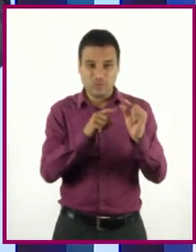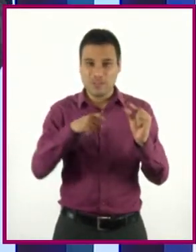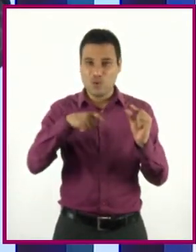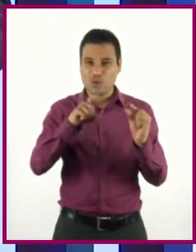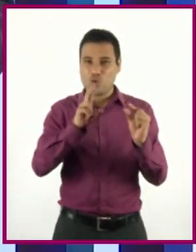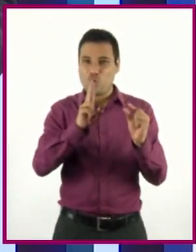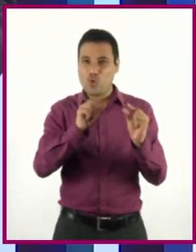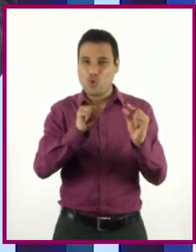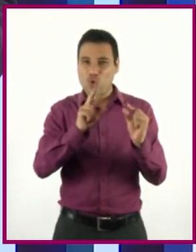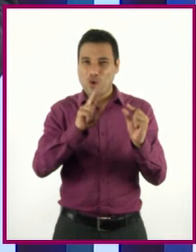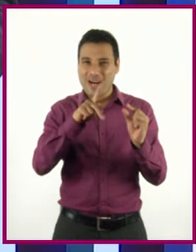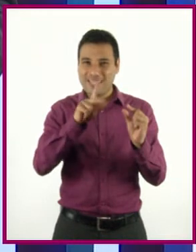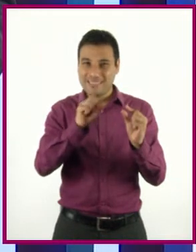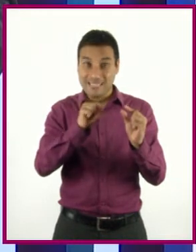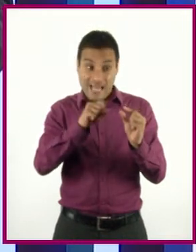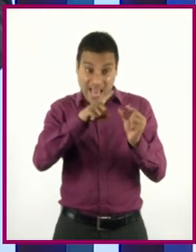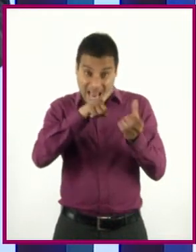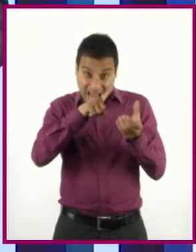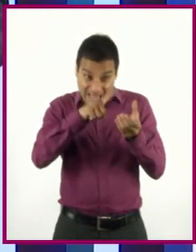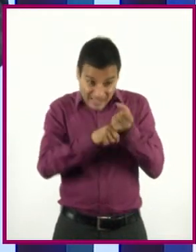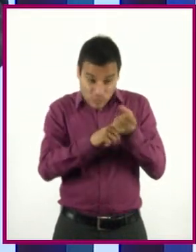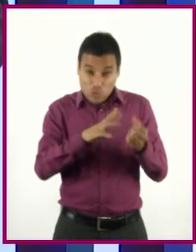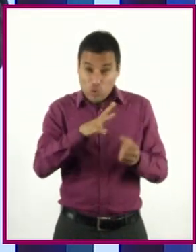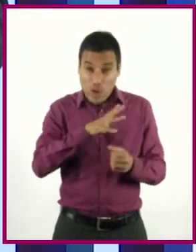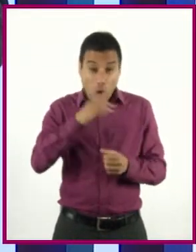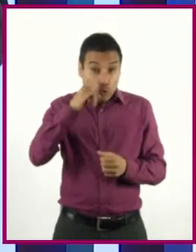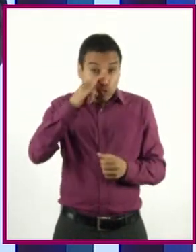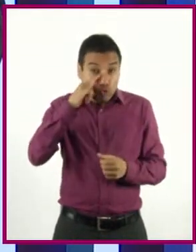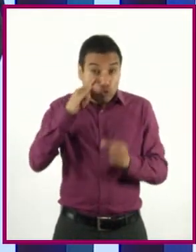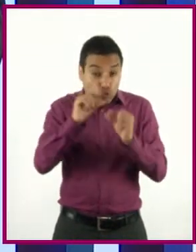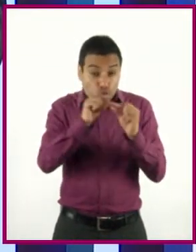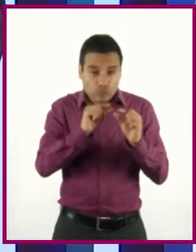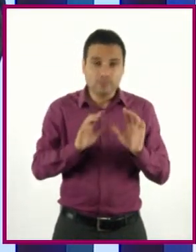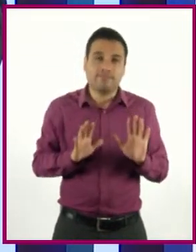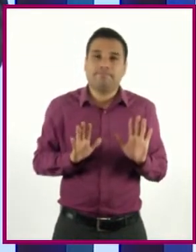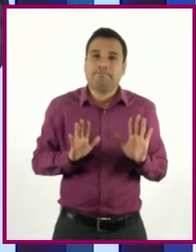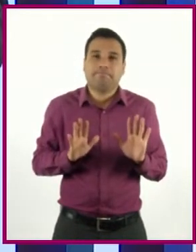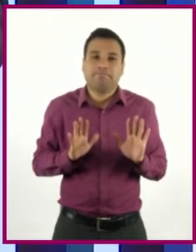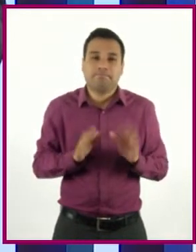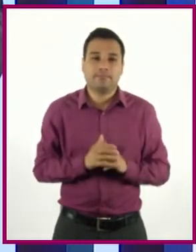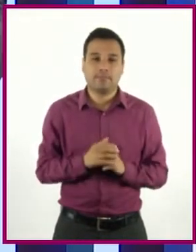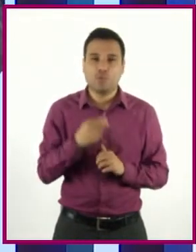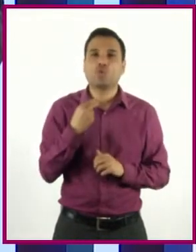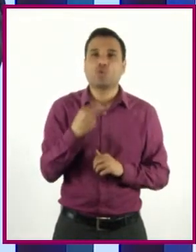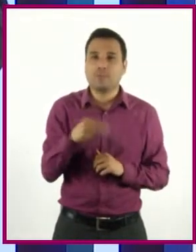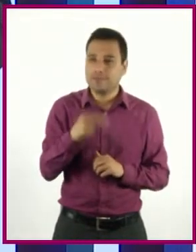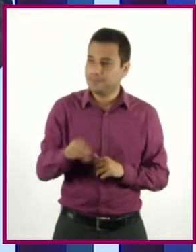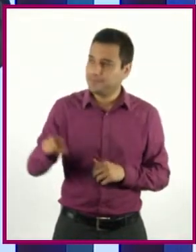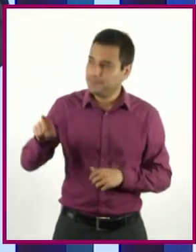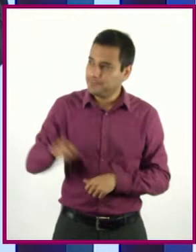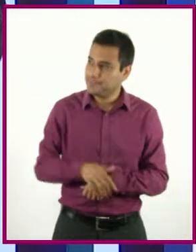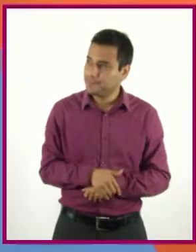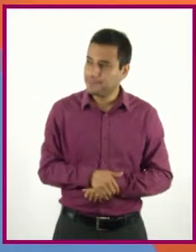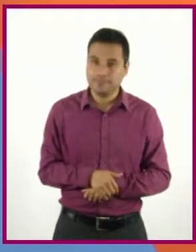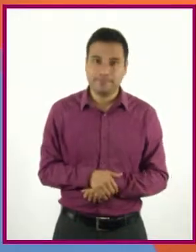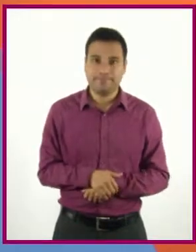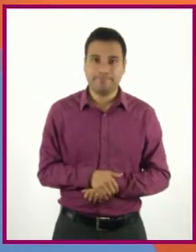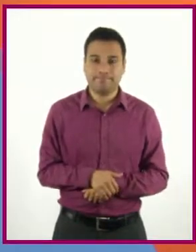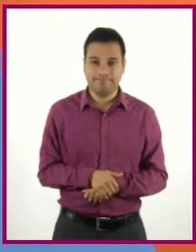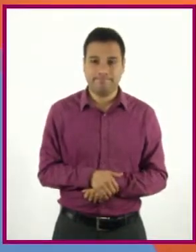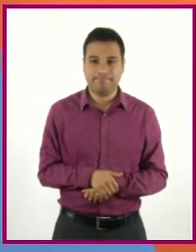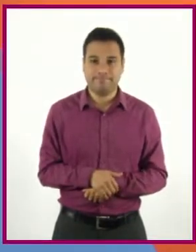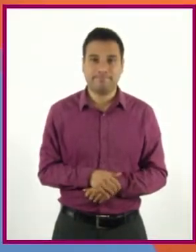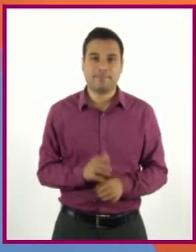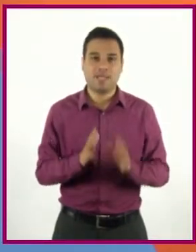de otras partículas. Debido a esto, a los electrones y quarks se les nombra como partículas elementales.